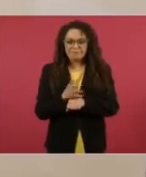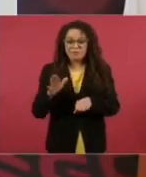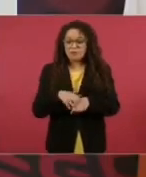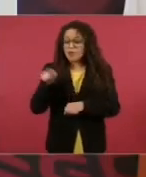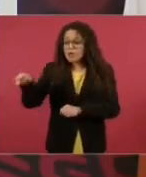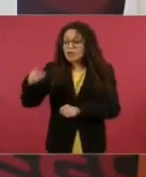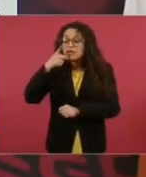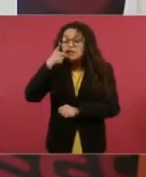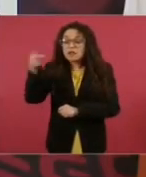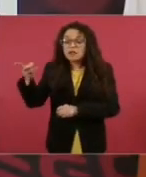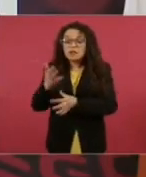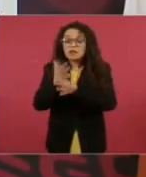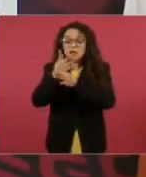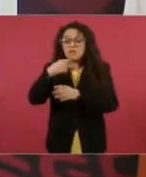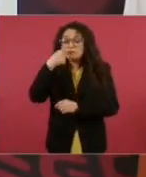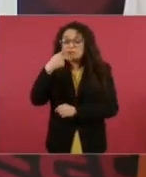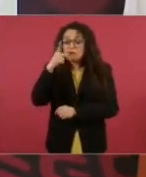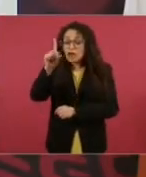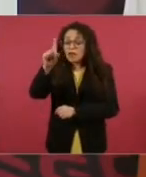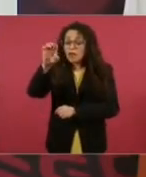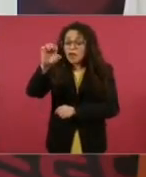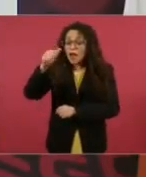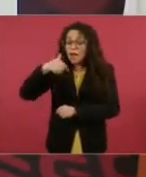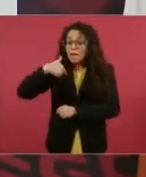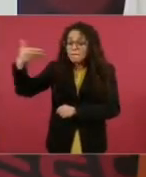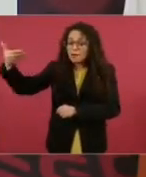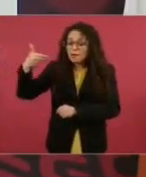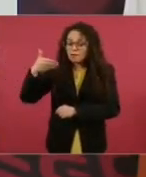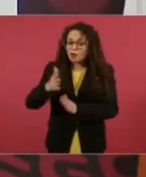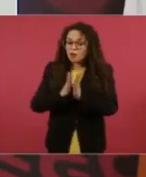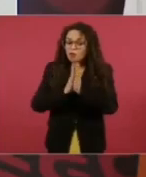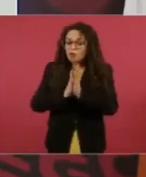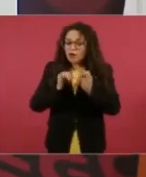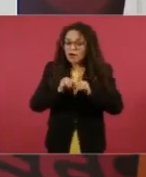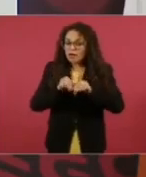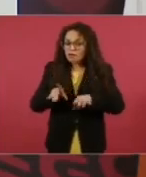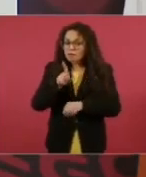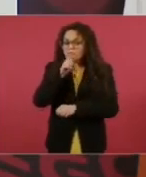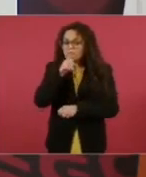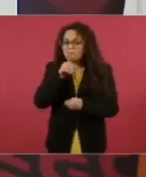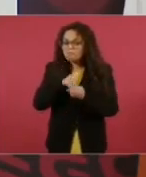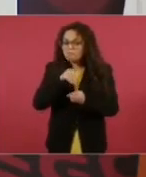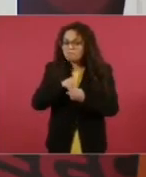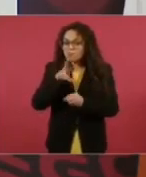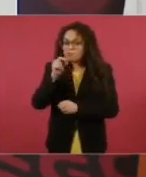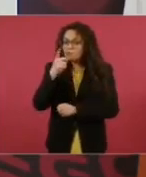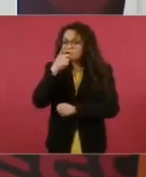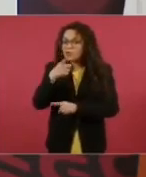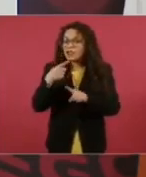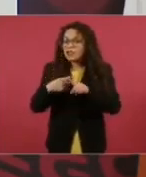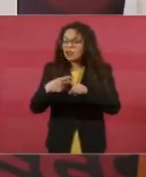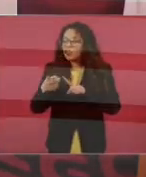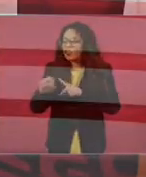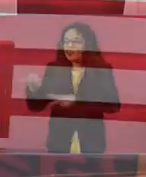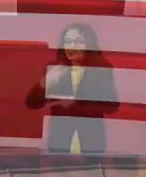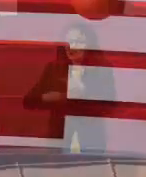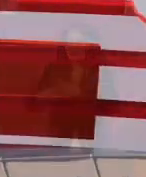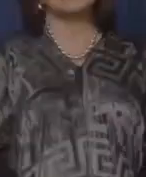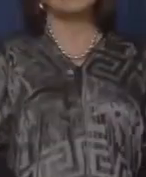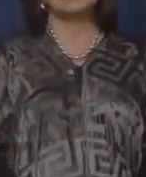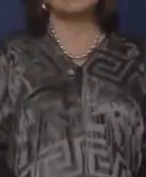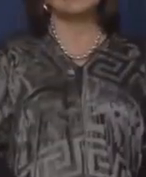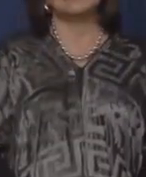Porque el pasado 15 de septiembre, ¿no?, el desfile, asistieron la comitiva rusa en el desfile